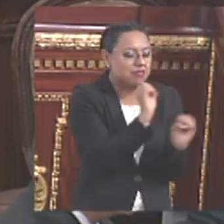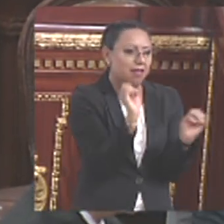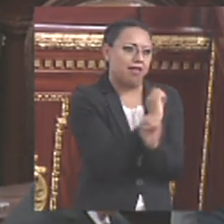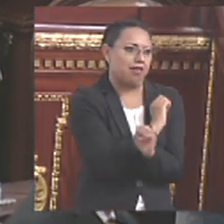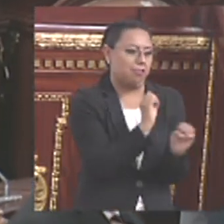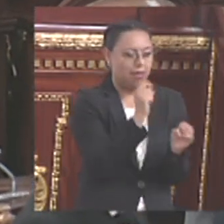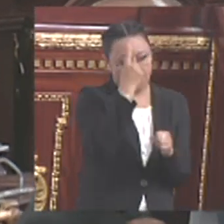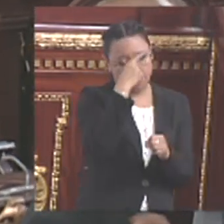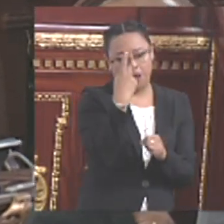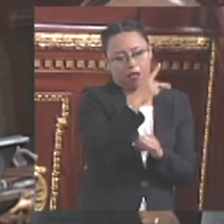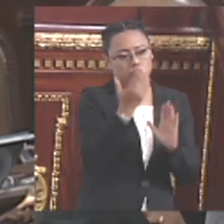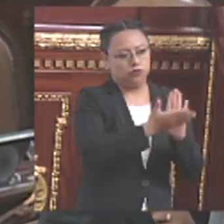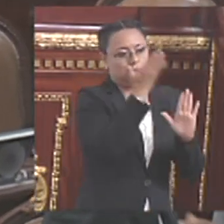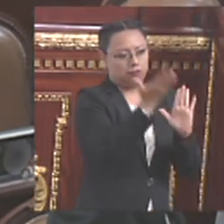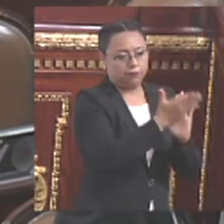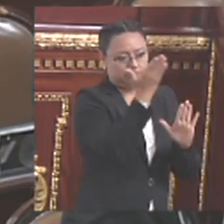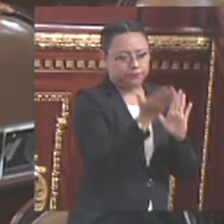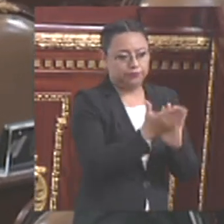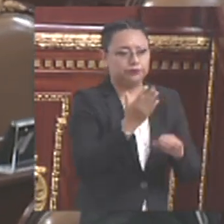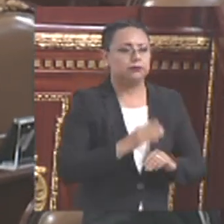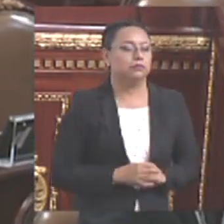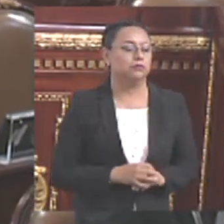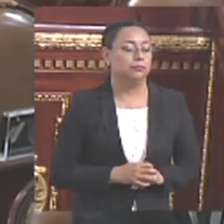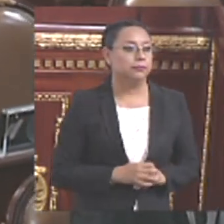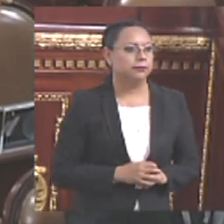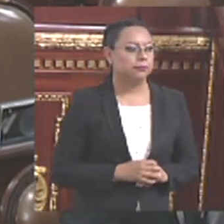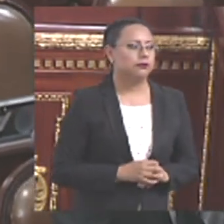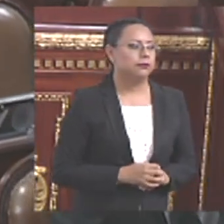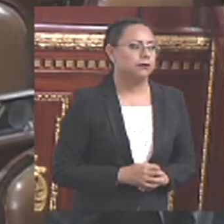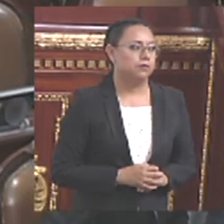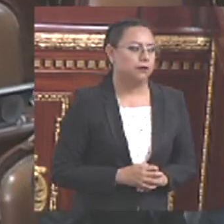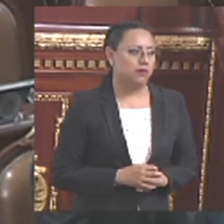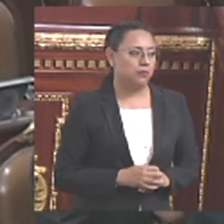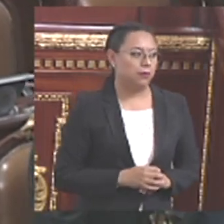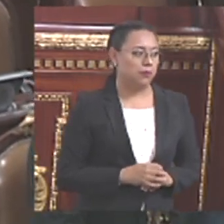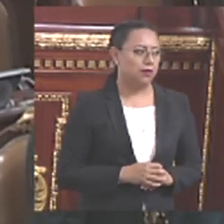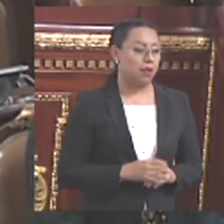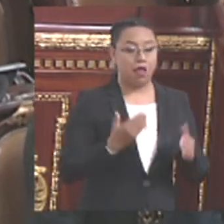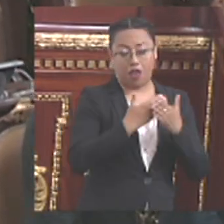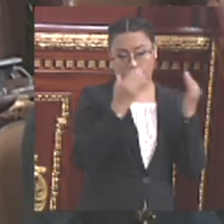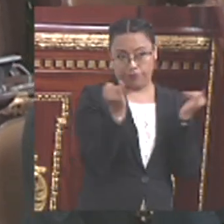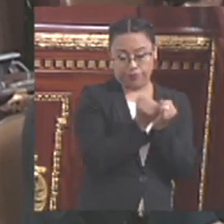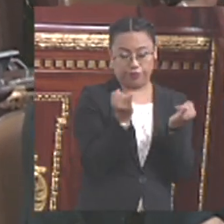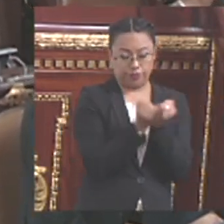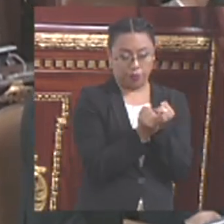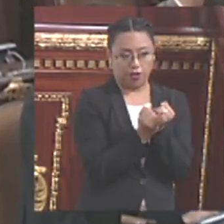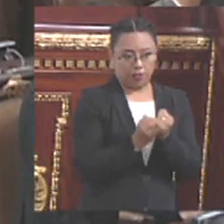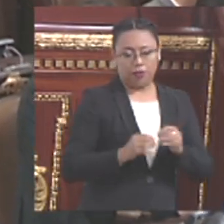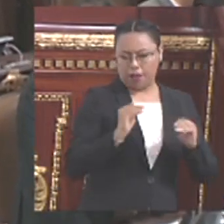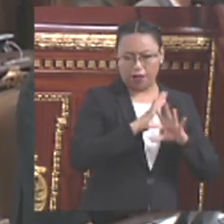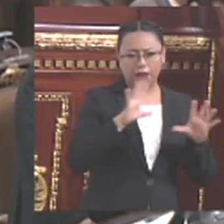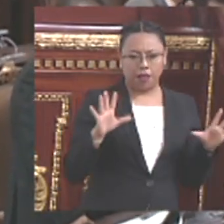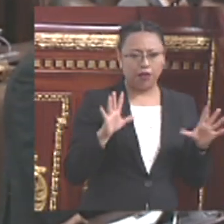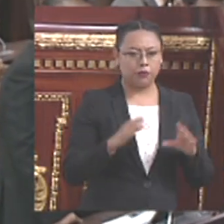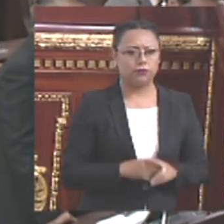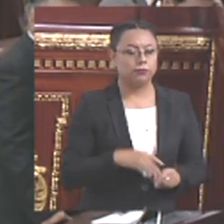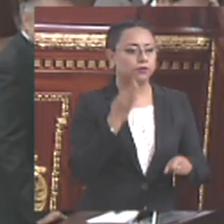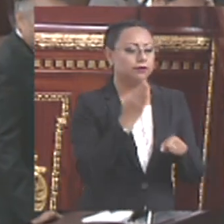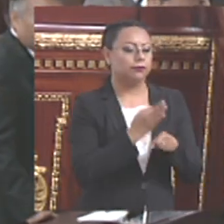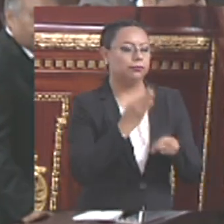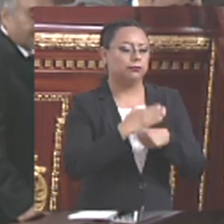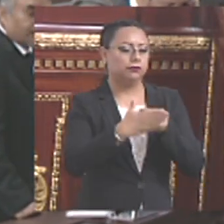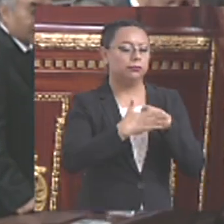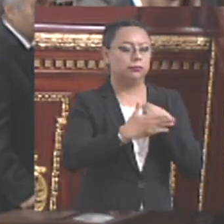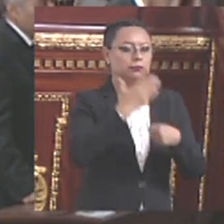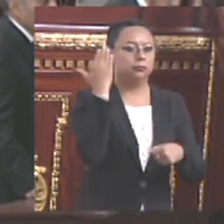para la reconstrucción. Eso es lo que se hace y que por supuesto que vamos a acabar. Se va a terminar